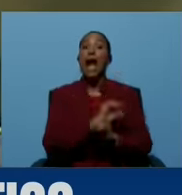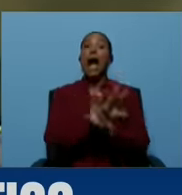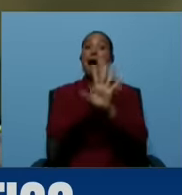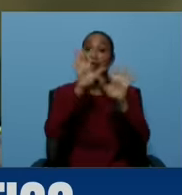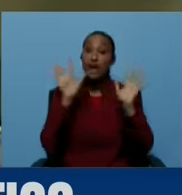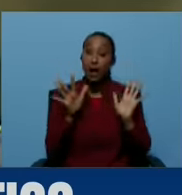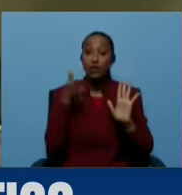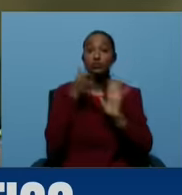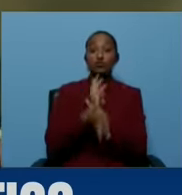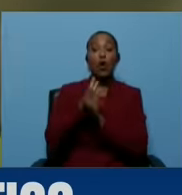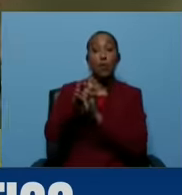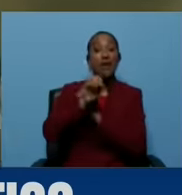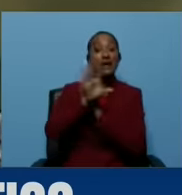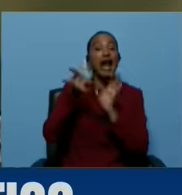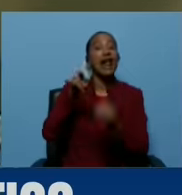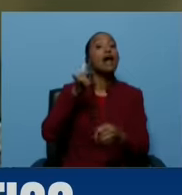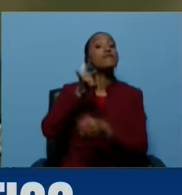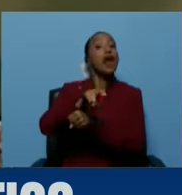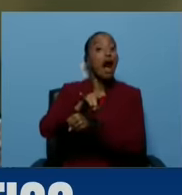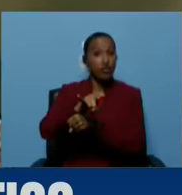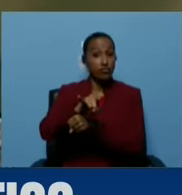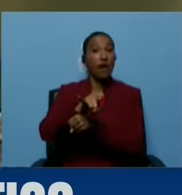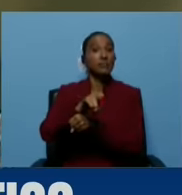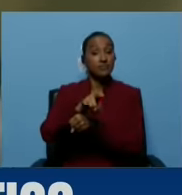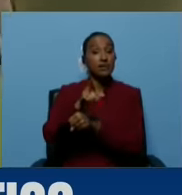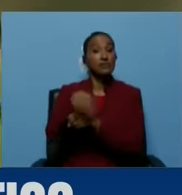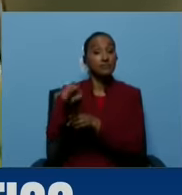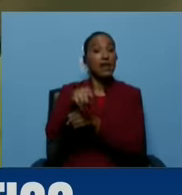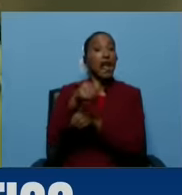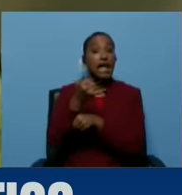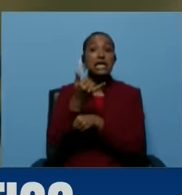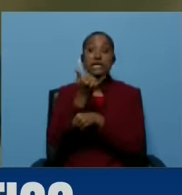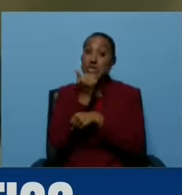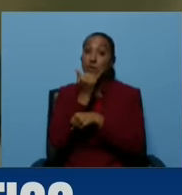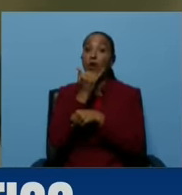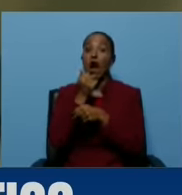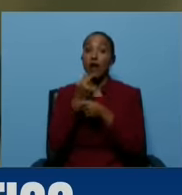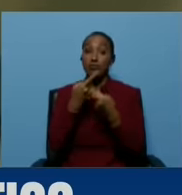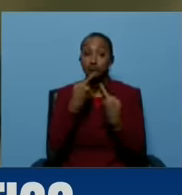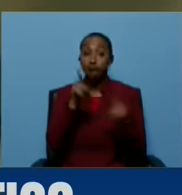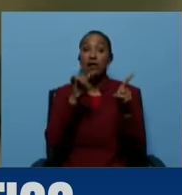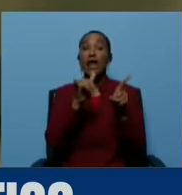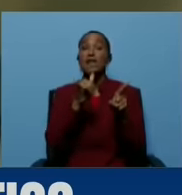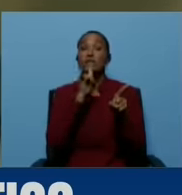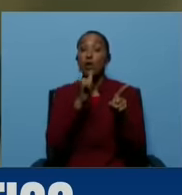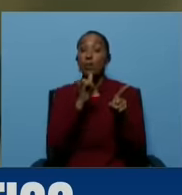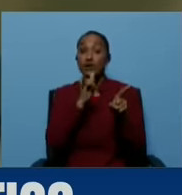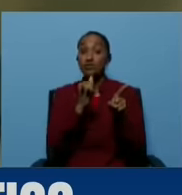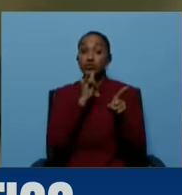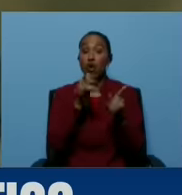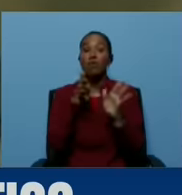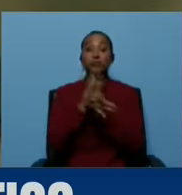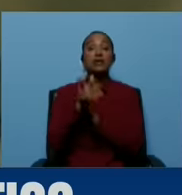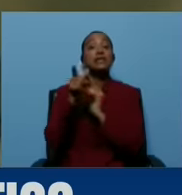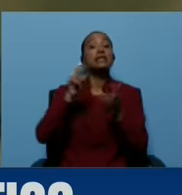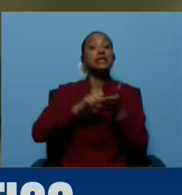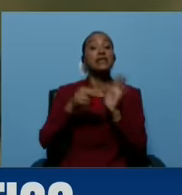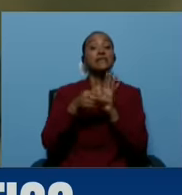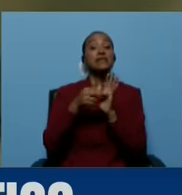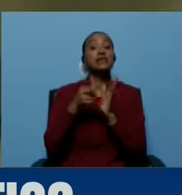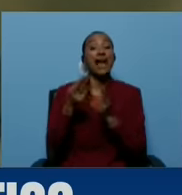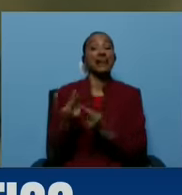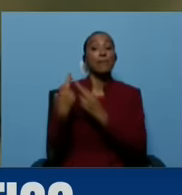fraude que cometieron, que genera responsabilidad individual,